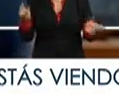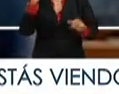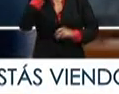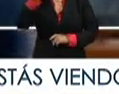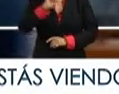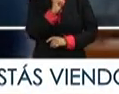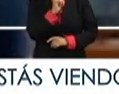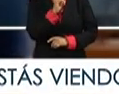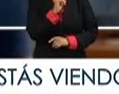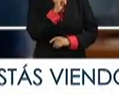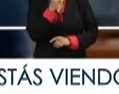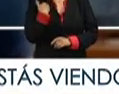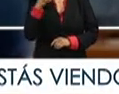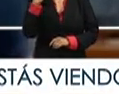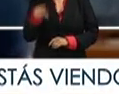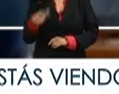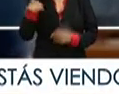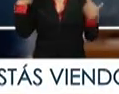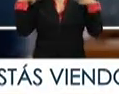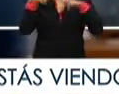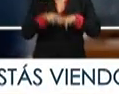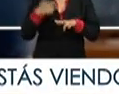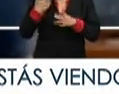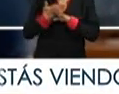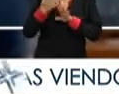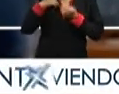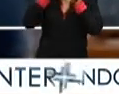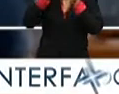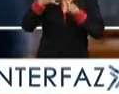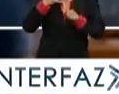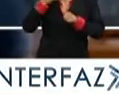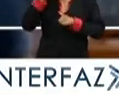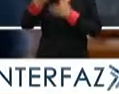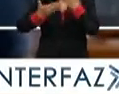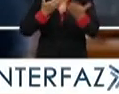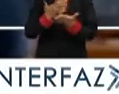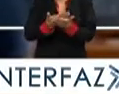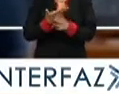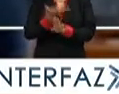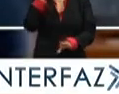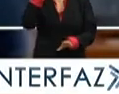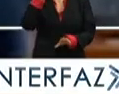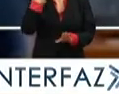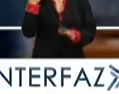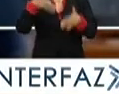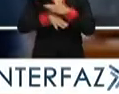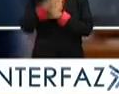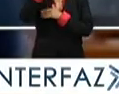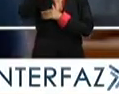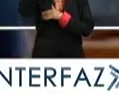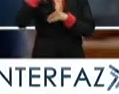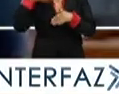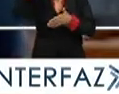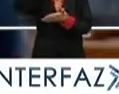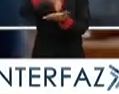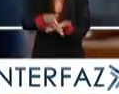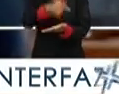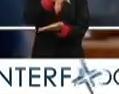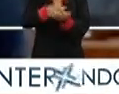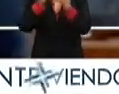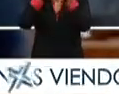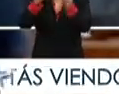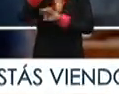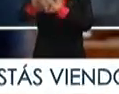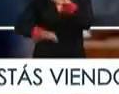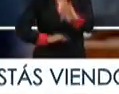sordos. Y dentro de ahí los maestros fueron muy atentos, fueron muy accesibles. Desde que llegué me